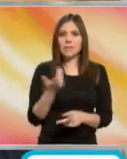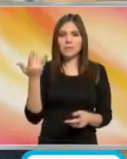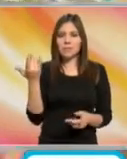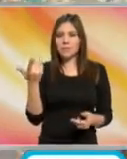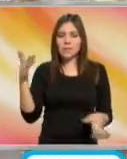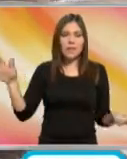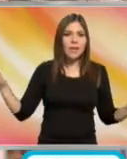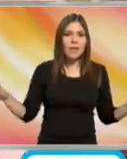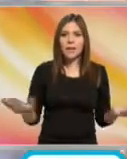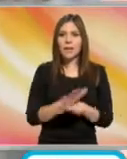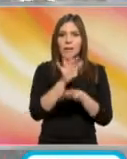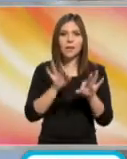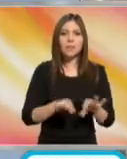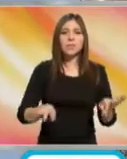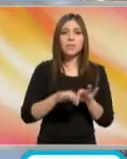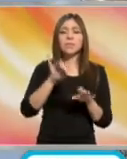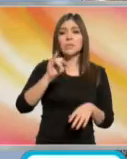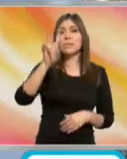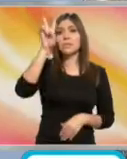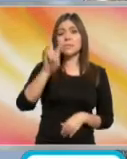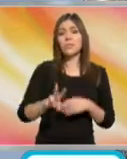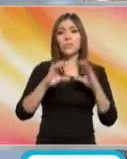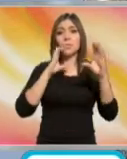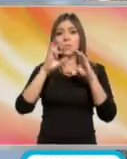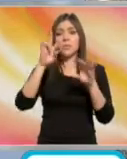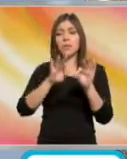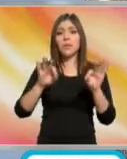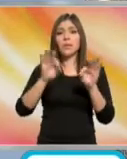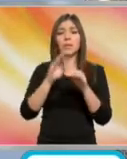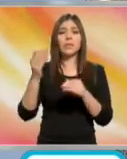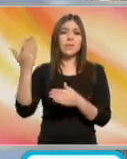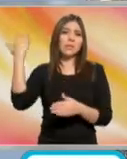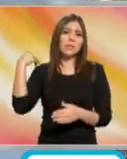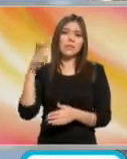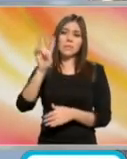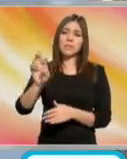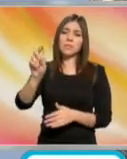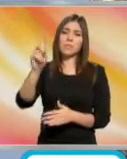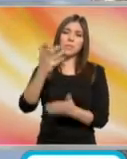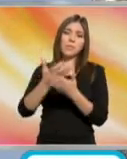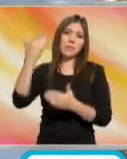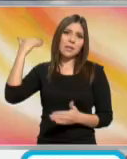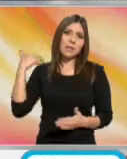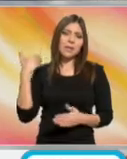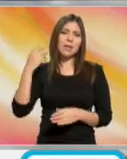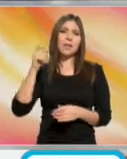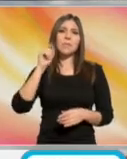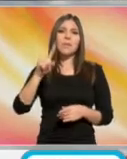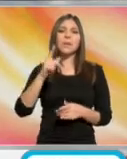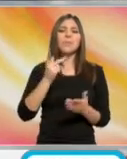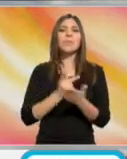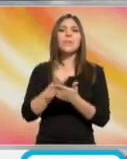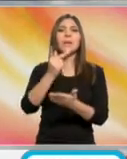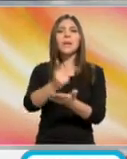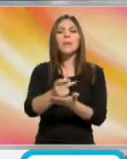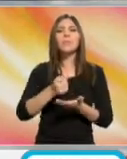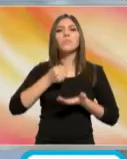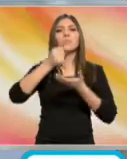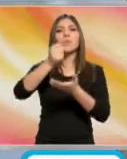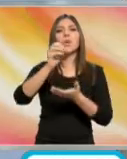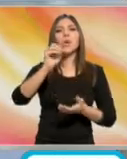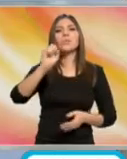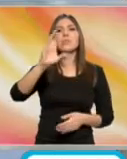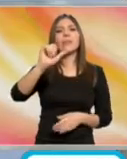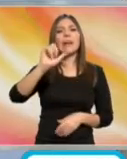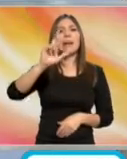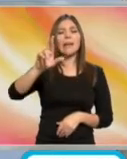tema de la comunicación ha sido muy importante. De hecho, el fin de semana en los Óscares, justo personas que estaban ahí mencionaban que mientras estamos aquí